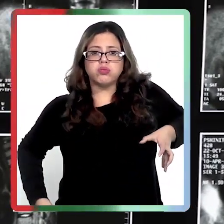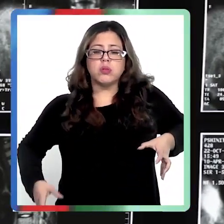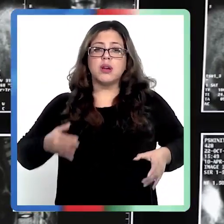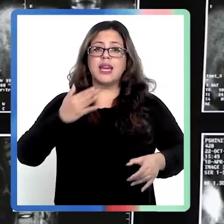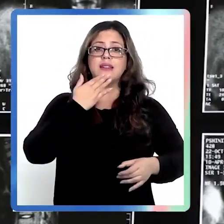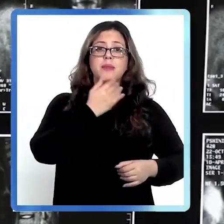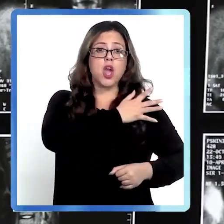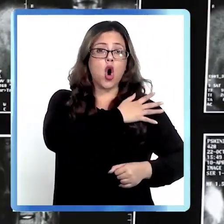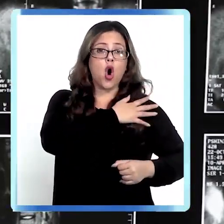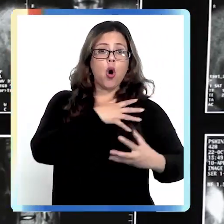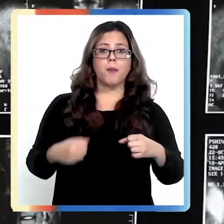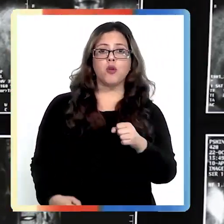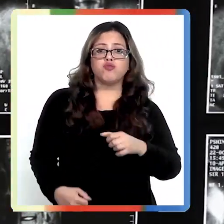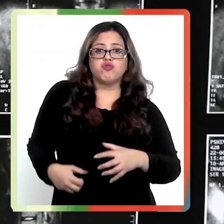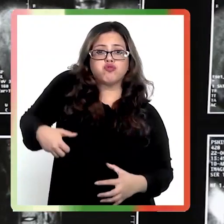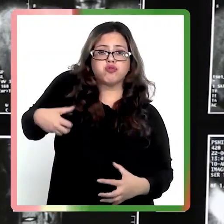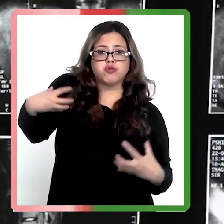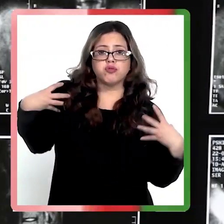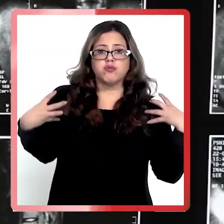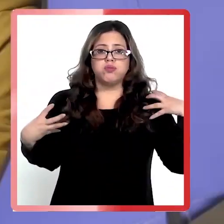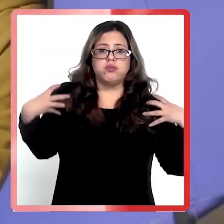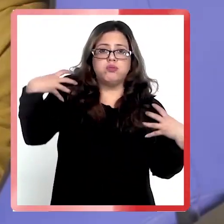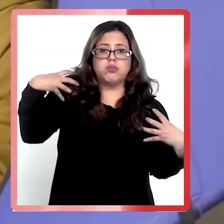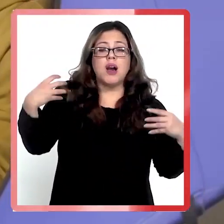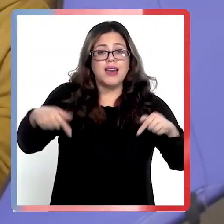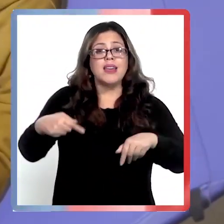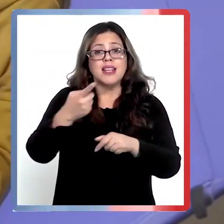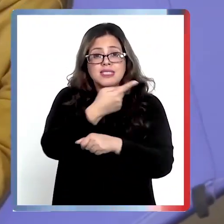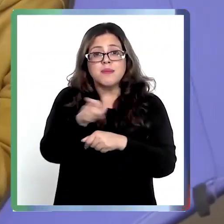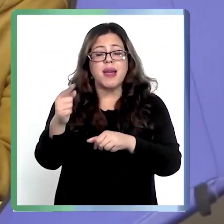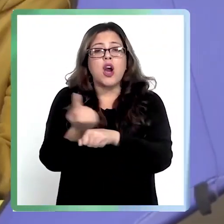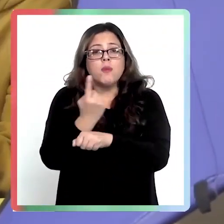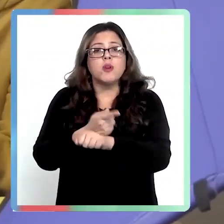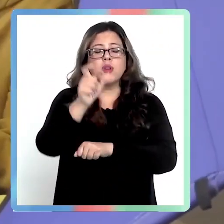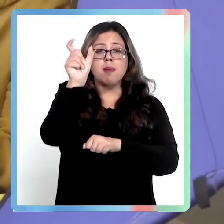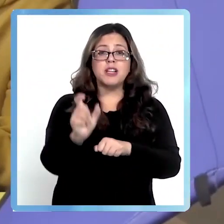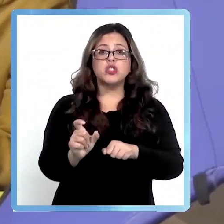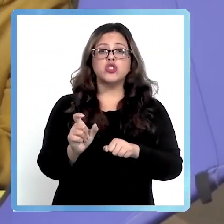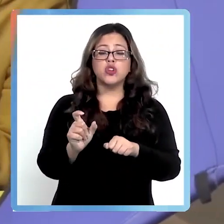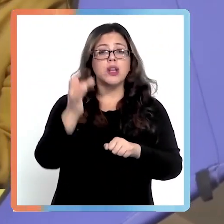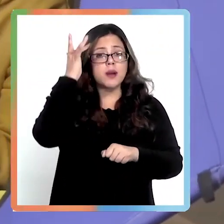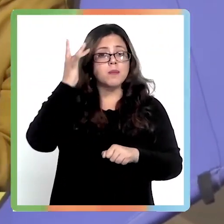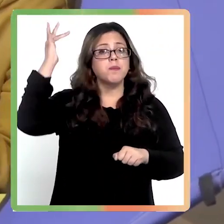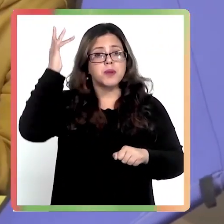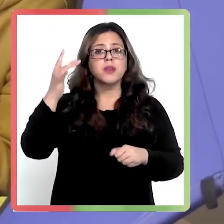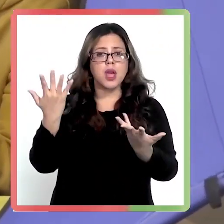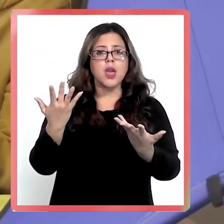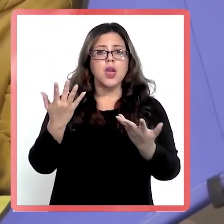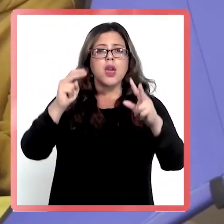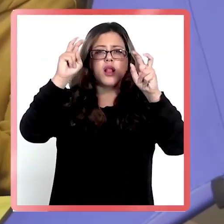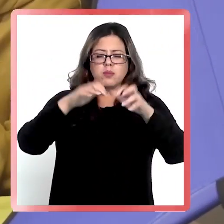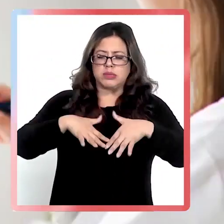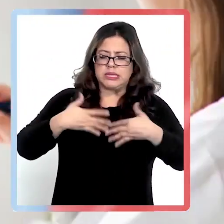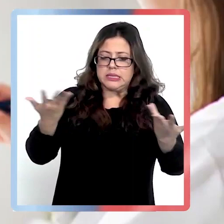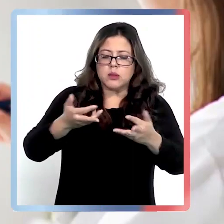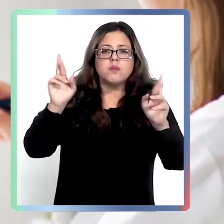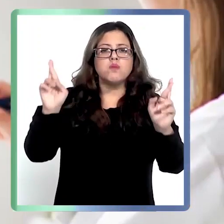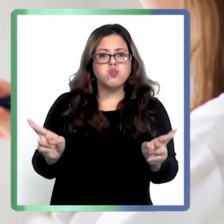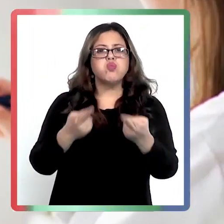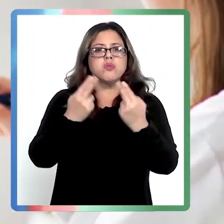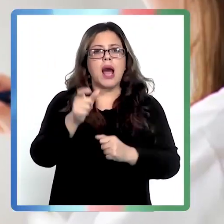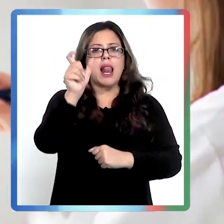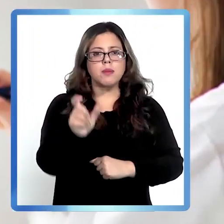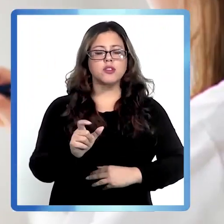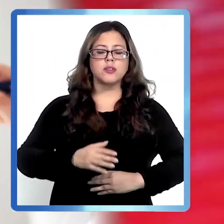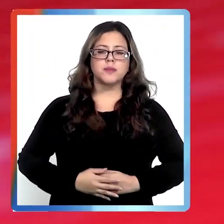y un hombro más alto que el otro, por ejemplo. Esta semana conversamos con un especialista y nos habla de los principales síntomas y cómo